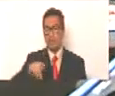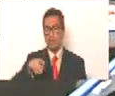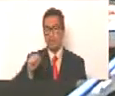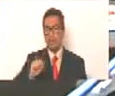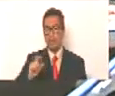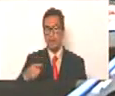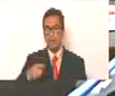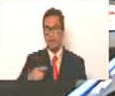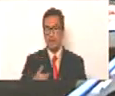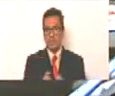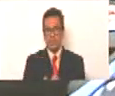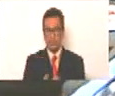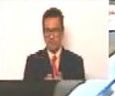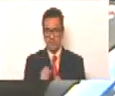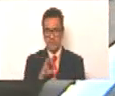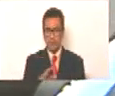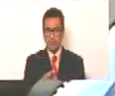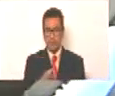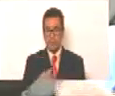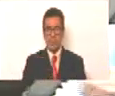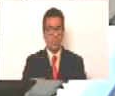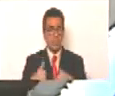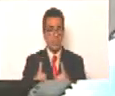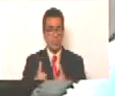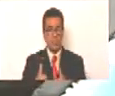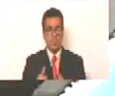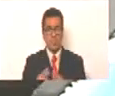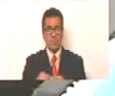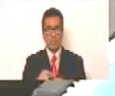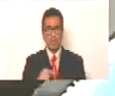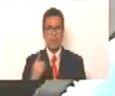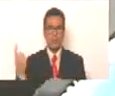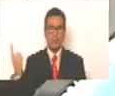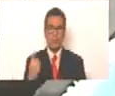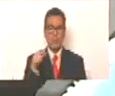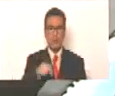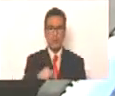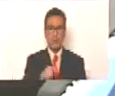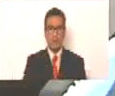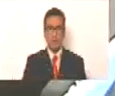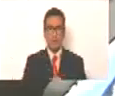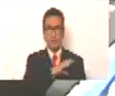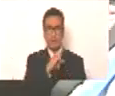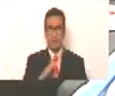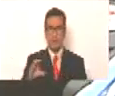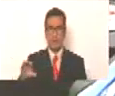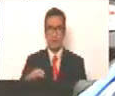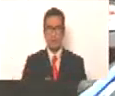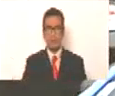que les salvamos el pellejo cuando desembarcaron en estas costas caribeñas.